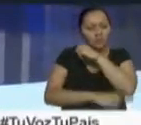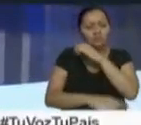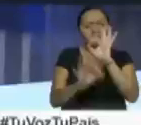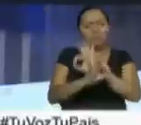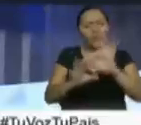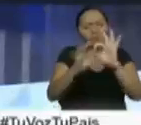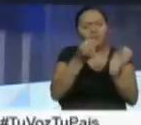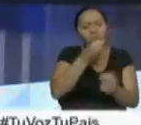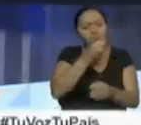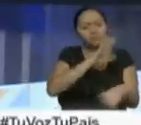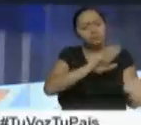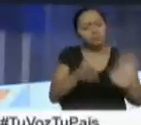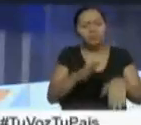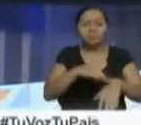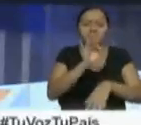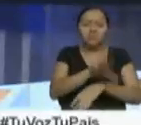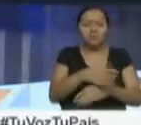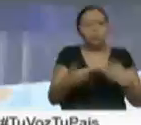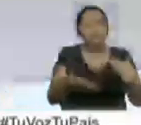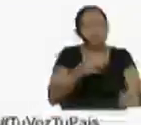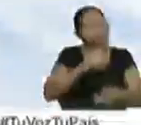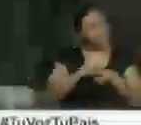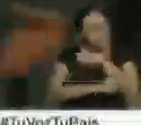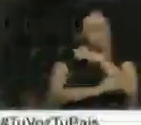contra de la prensa en México.